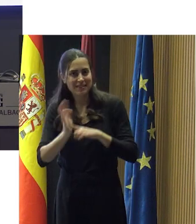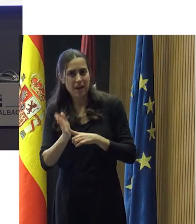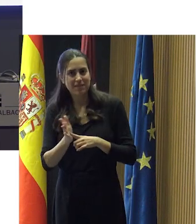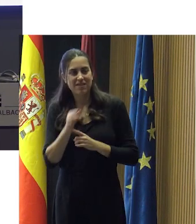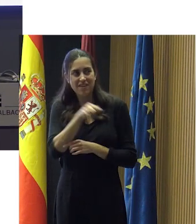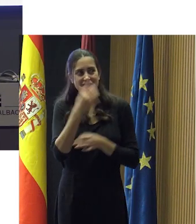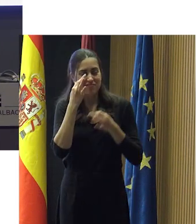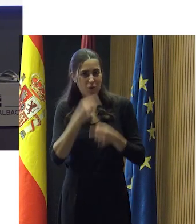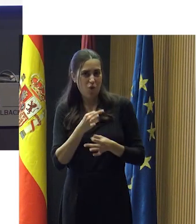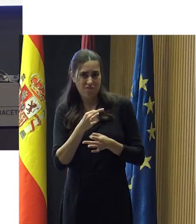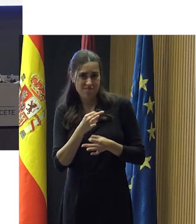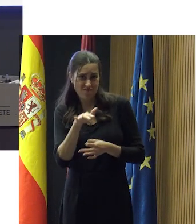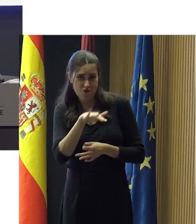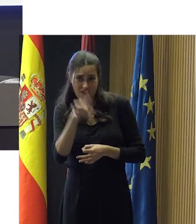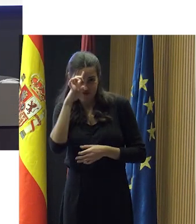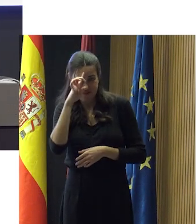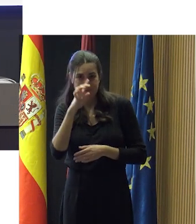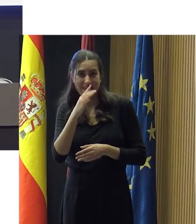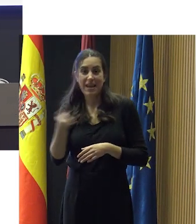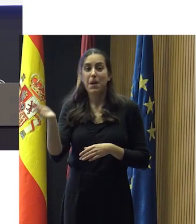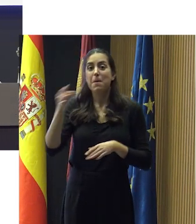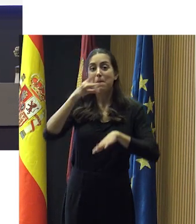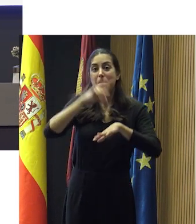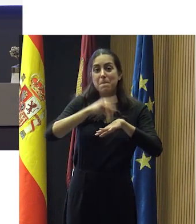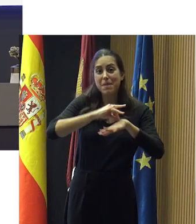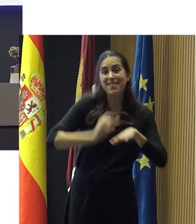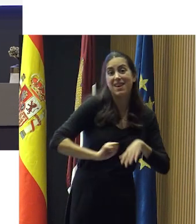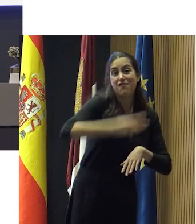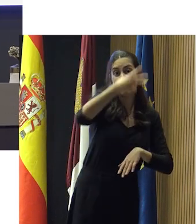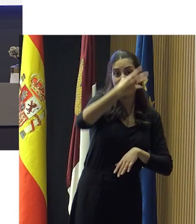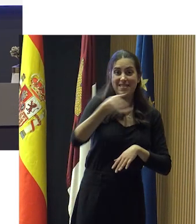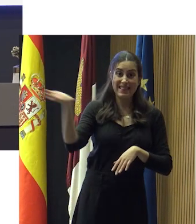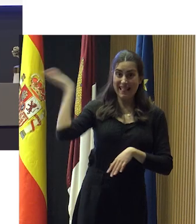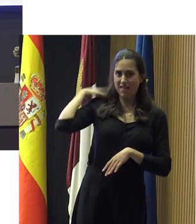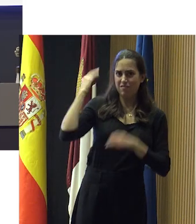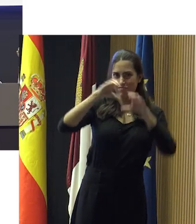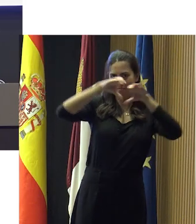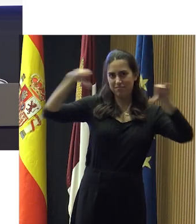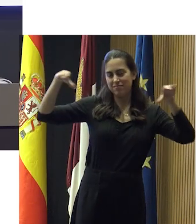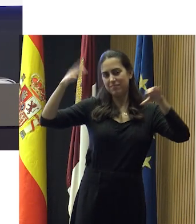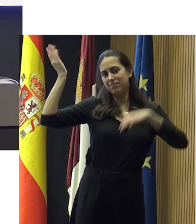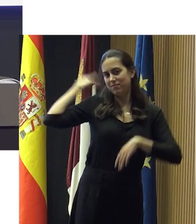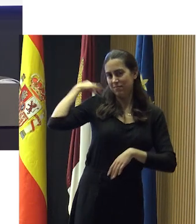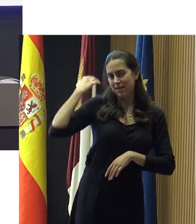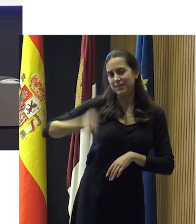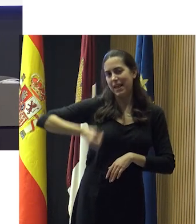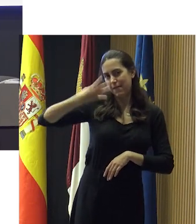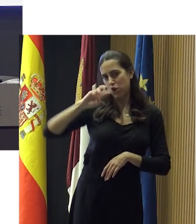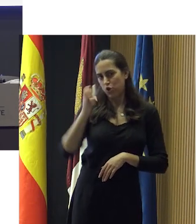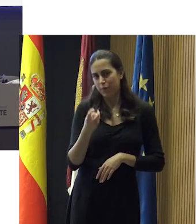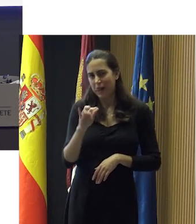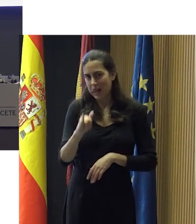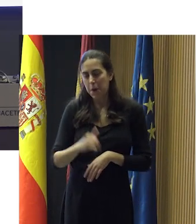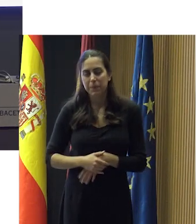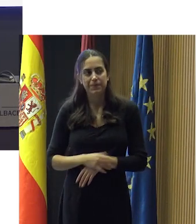sabe dónde está, pero si os digo que está detrás de la Facultad de Medicina, la pasarela esa enorme que hay, pues detrás está este edificio, ¿vale? Y luego